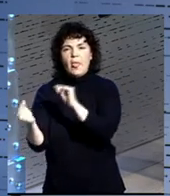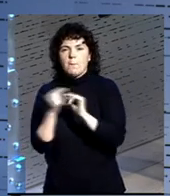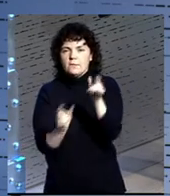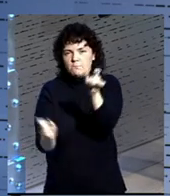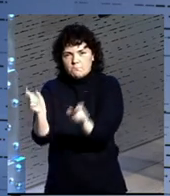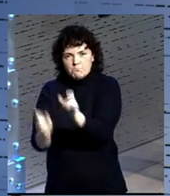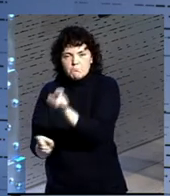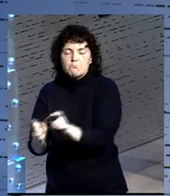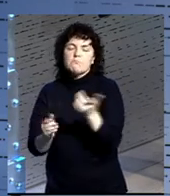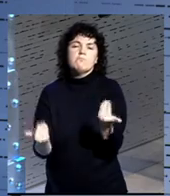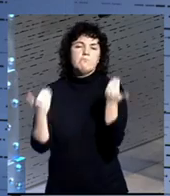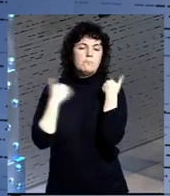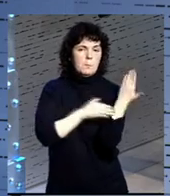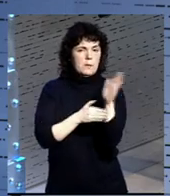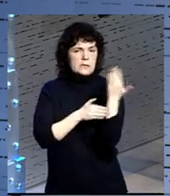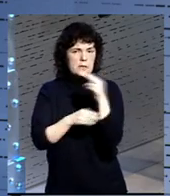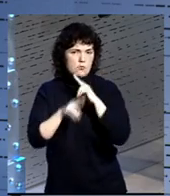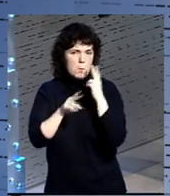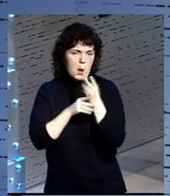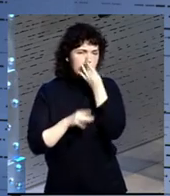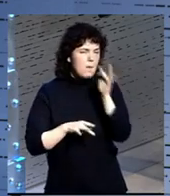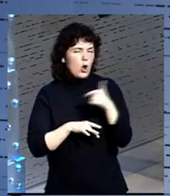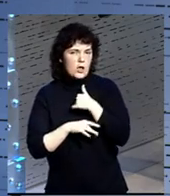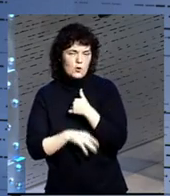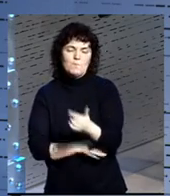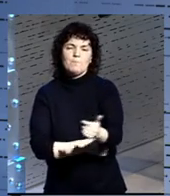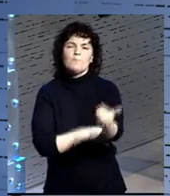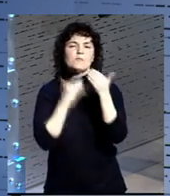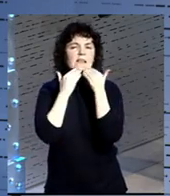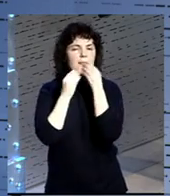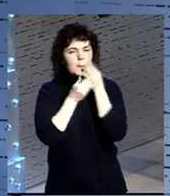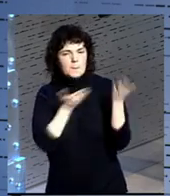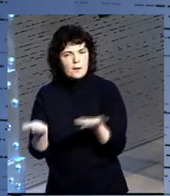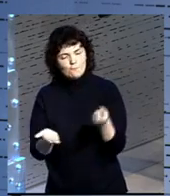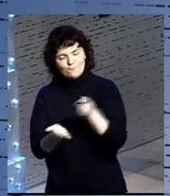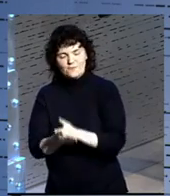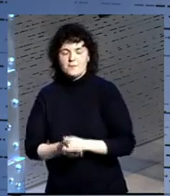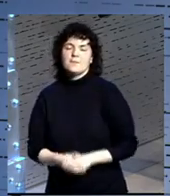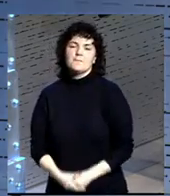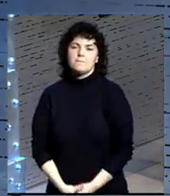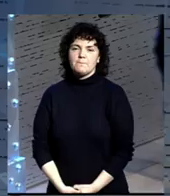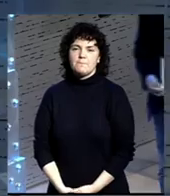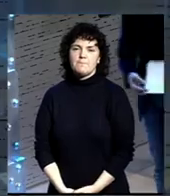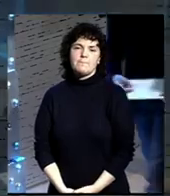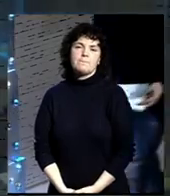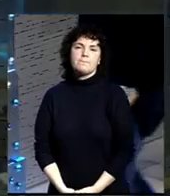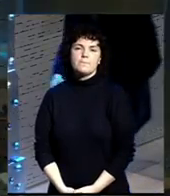que él se encargará de presentar seguro que mejor que yo. Así que muchas gracias y bienvenidos de nuevo.